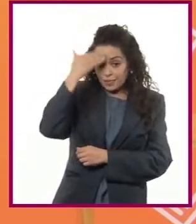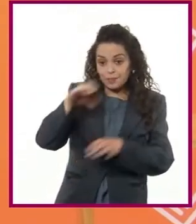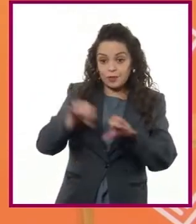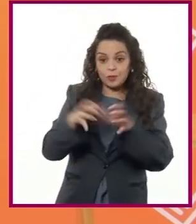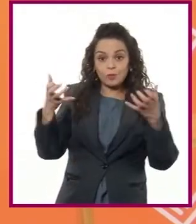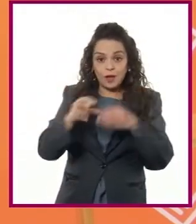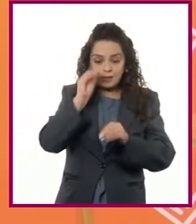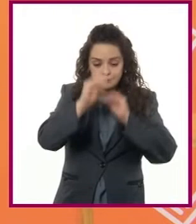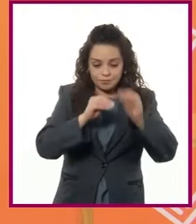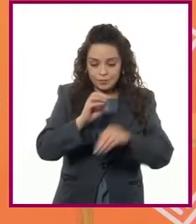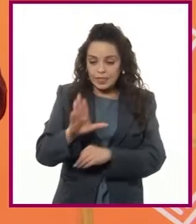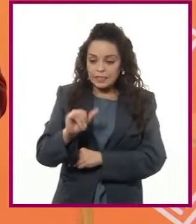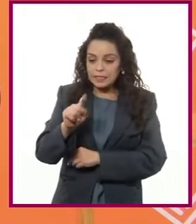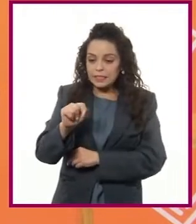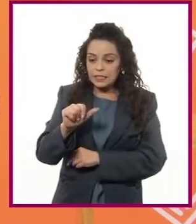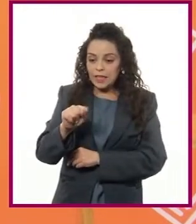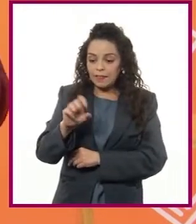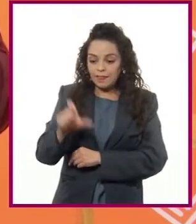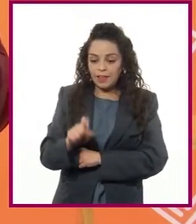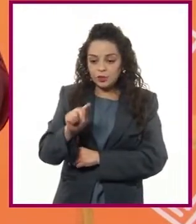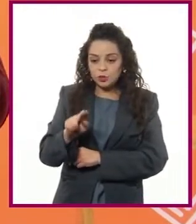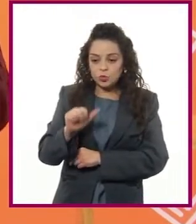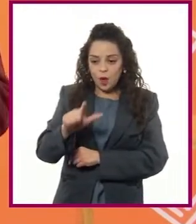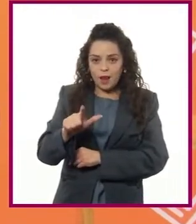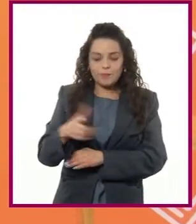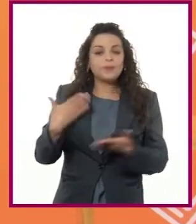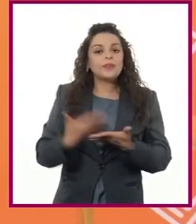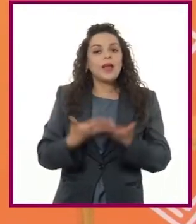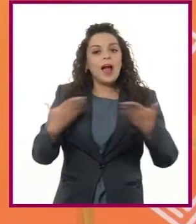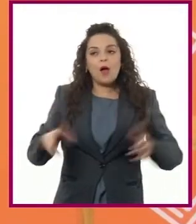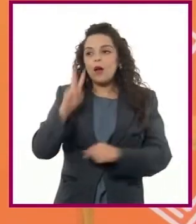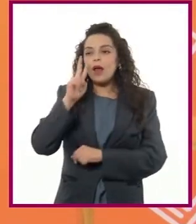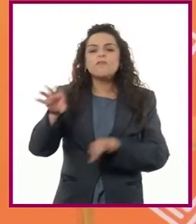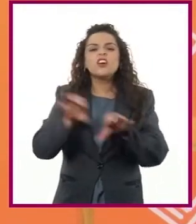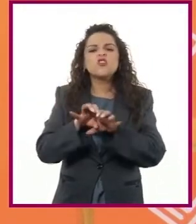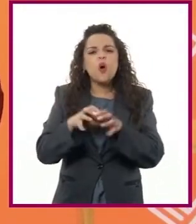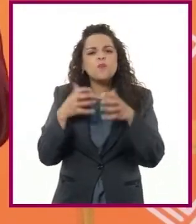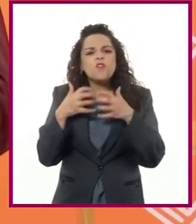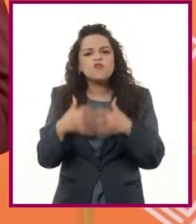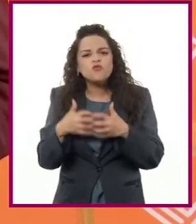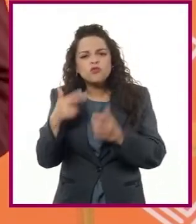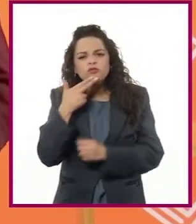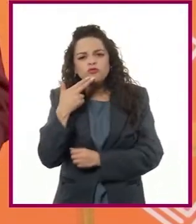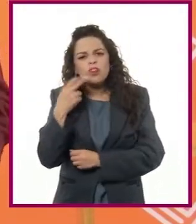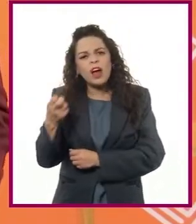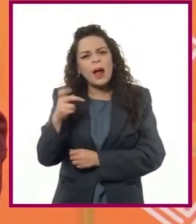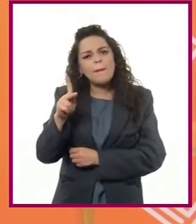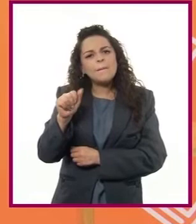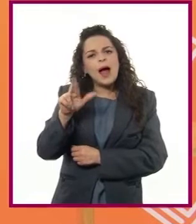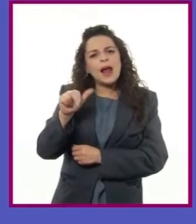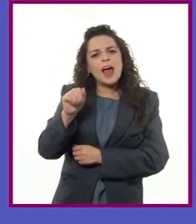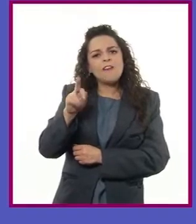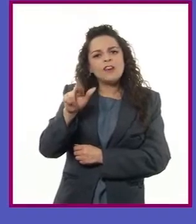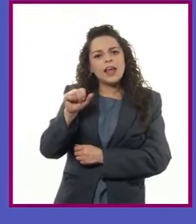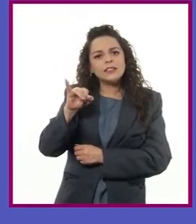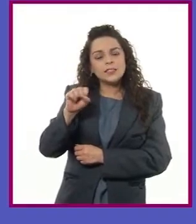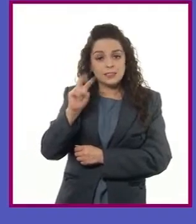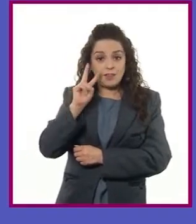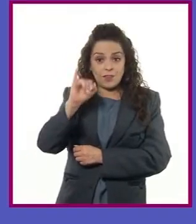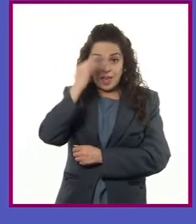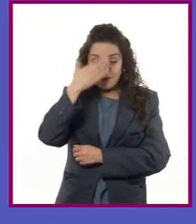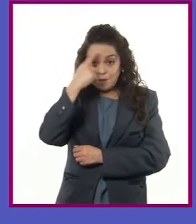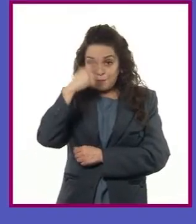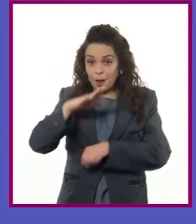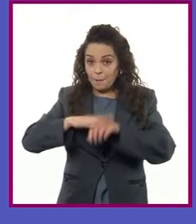textuales. ¿Qué les parece si ahora vemos cómo funcionan las paráfrasis? Veamos la imagen para entenderlo mejor.